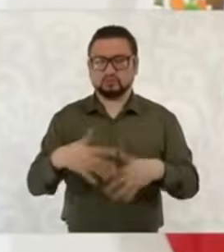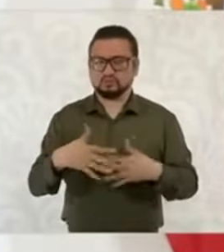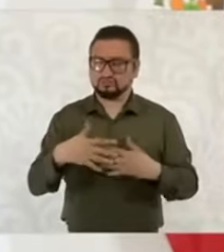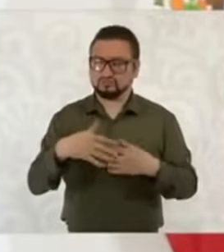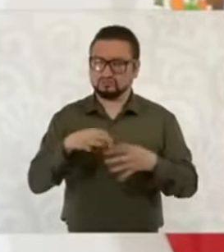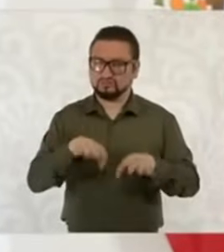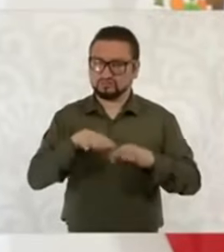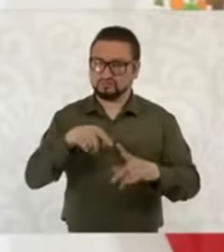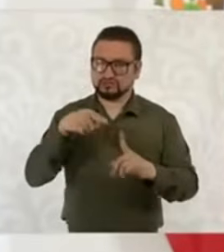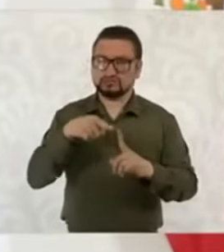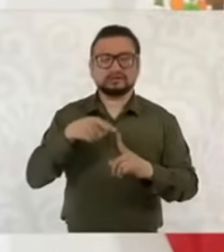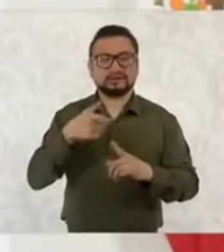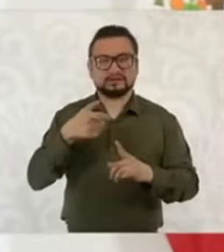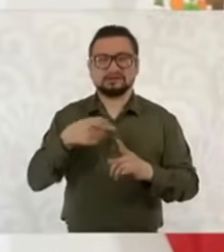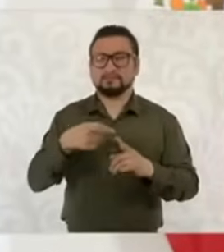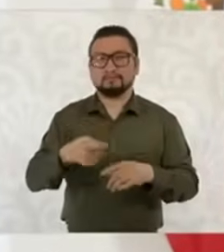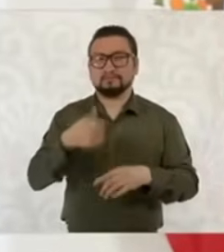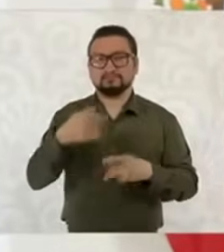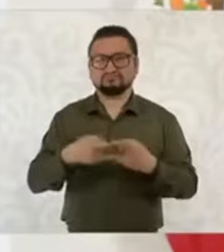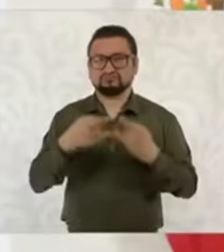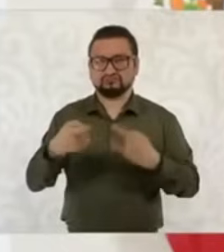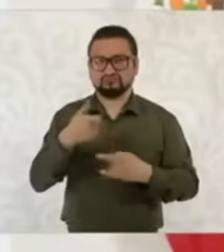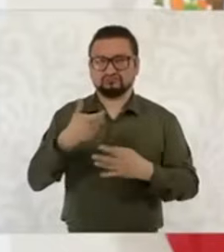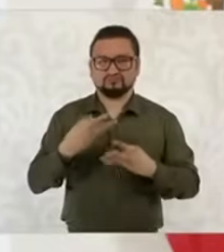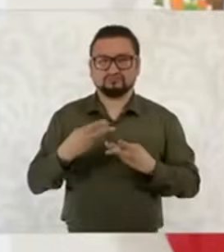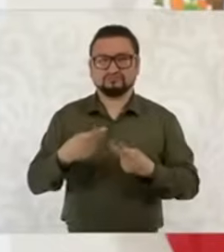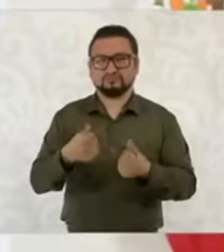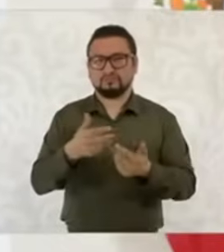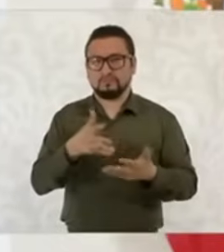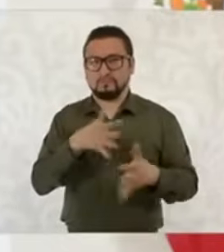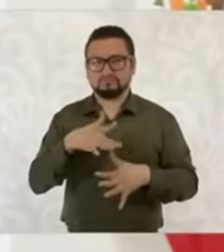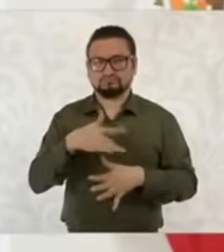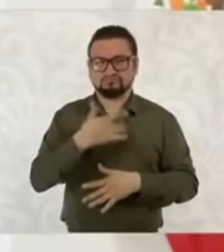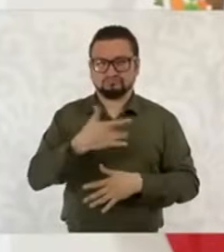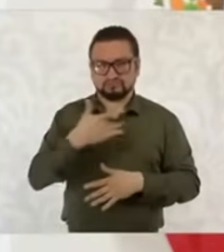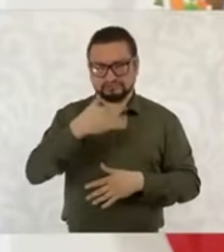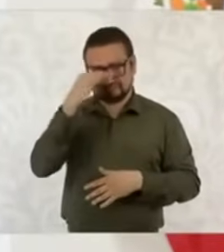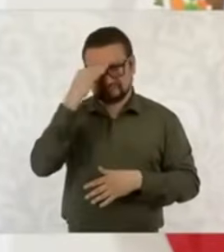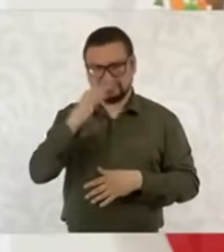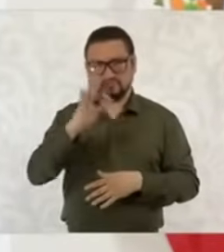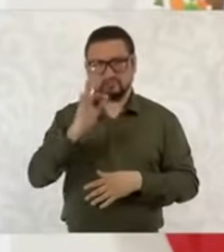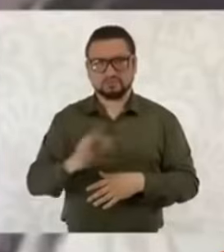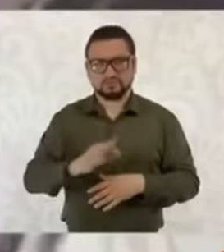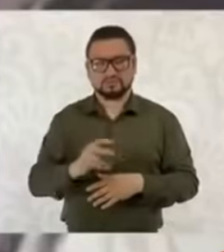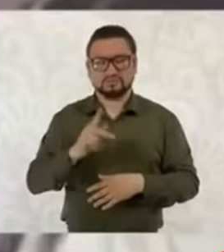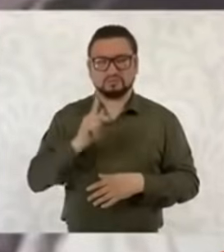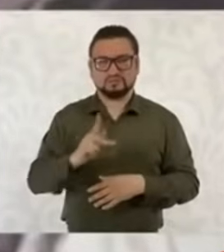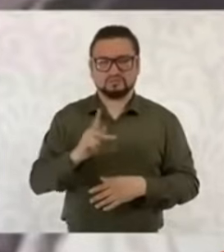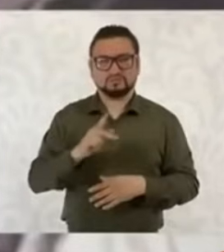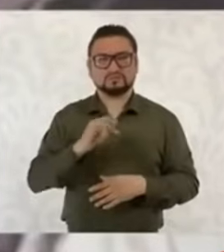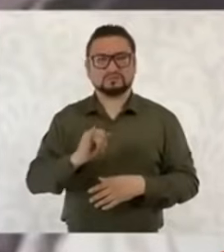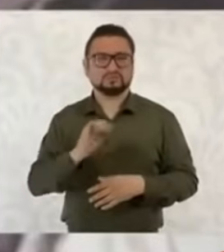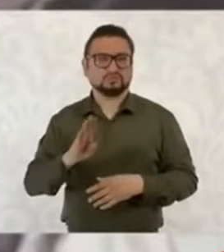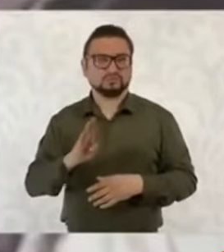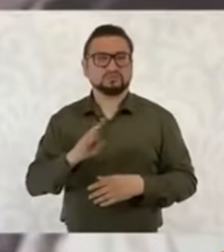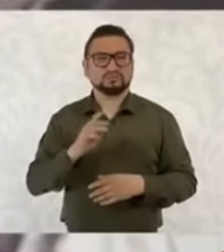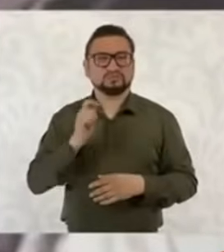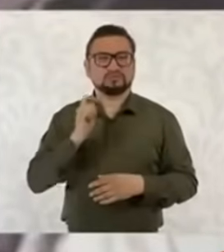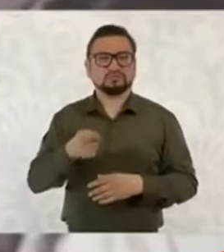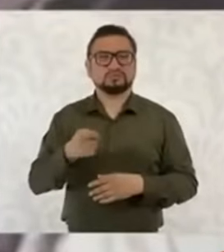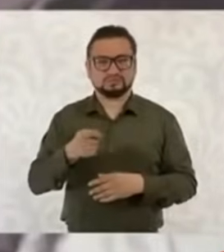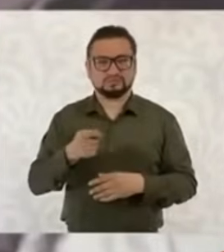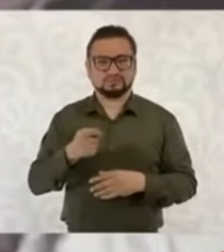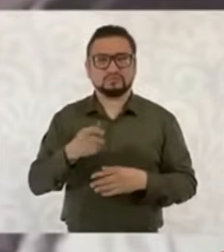meta histórica de gasto. Estamos previendo que como porcentaje del Producto Interno Bruto los ingresos tributarios lleguen a